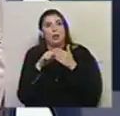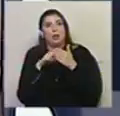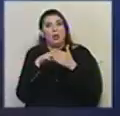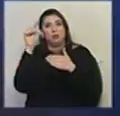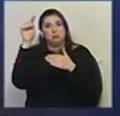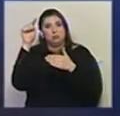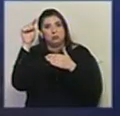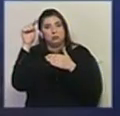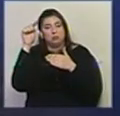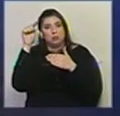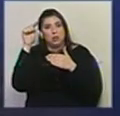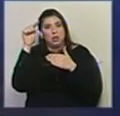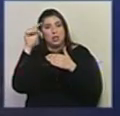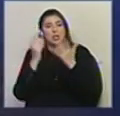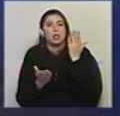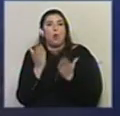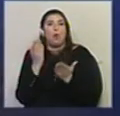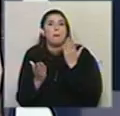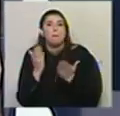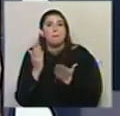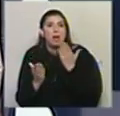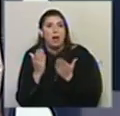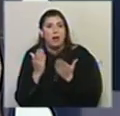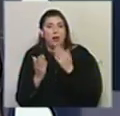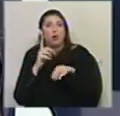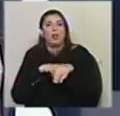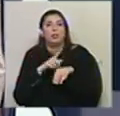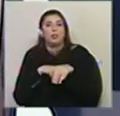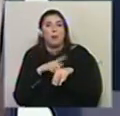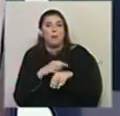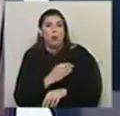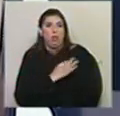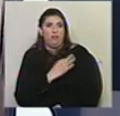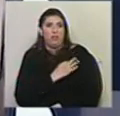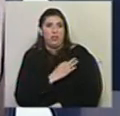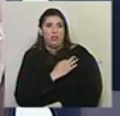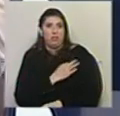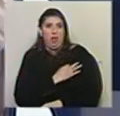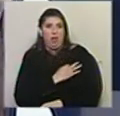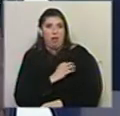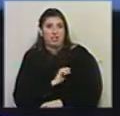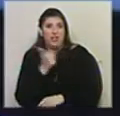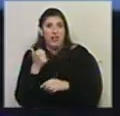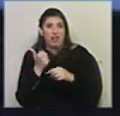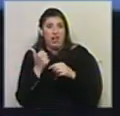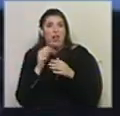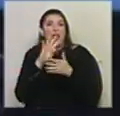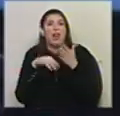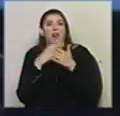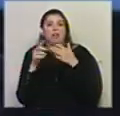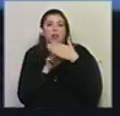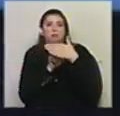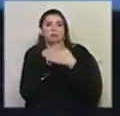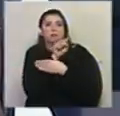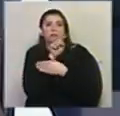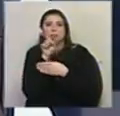Claro. Y si se compara con el tiempo de vida que se gana, la gráfica es así. Se separan cada vez más, cada